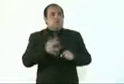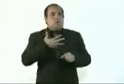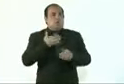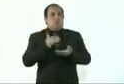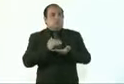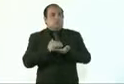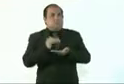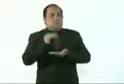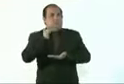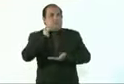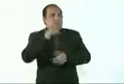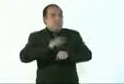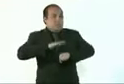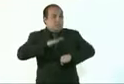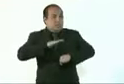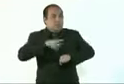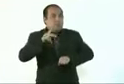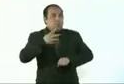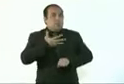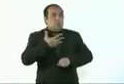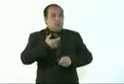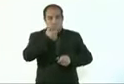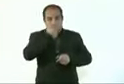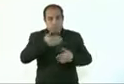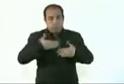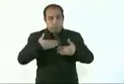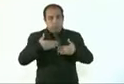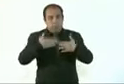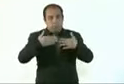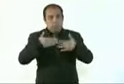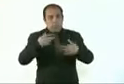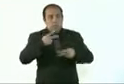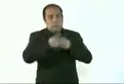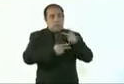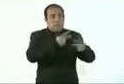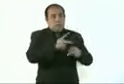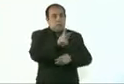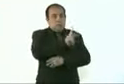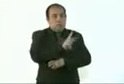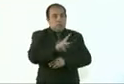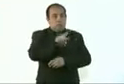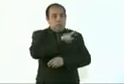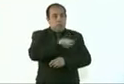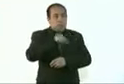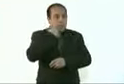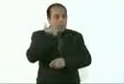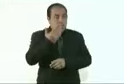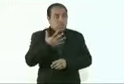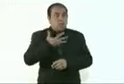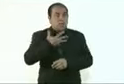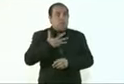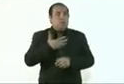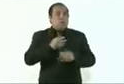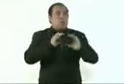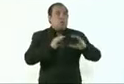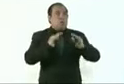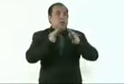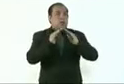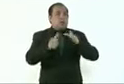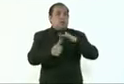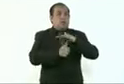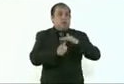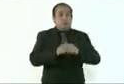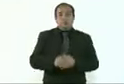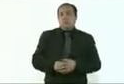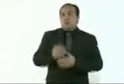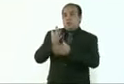alza, pero ¿tendrían oxígeno para prestarles a la población en caso de que quieran llevar su situación en casa? Es lo que